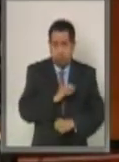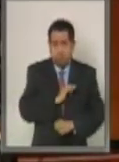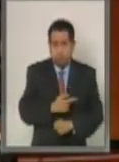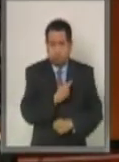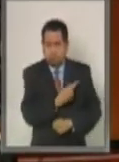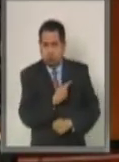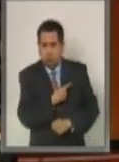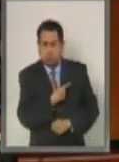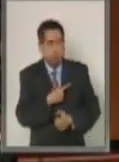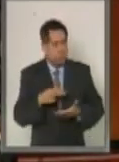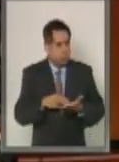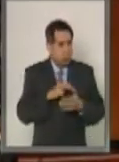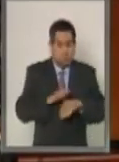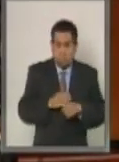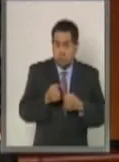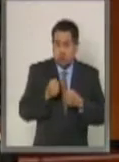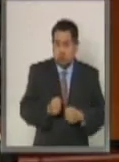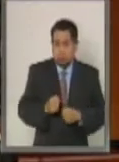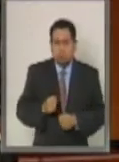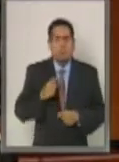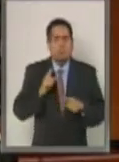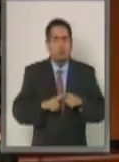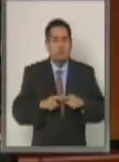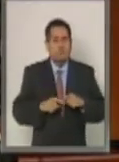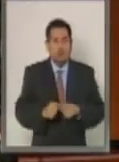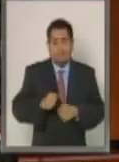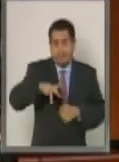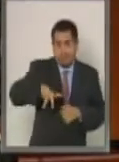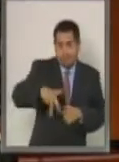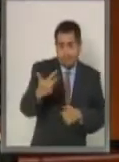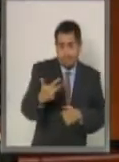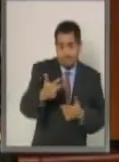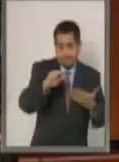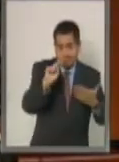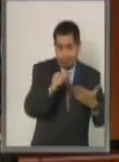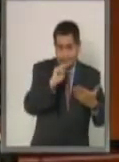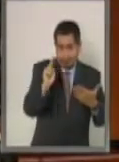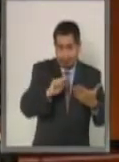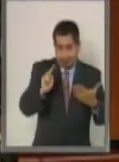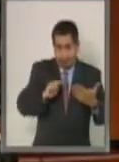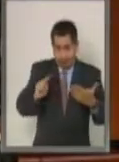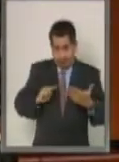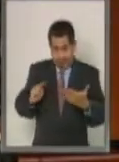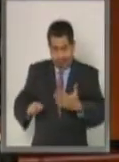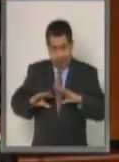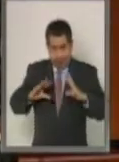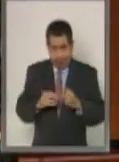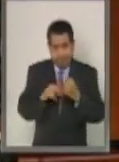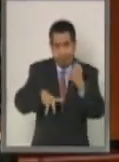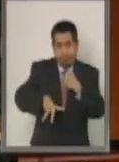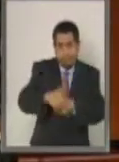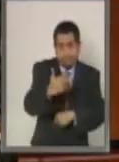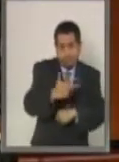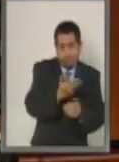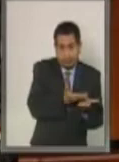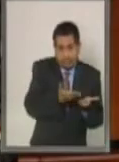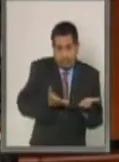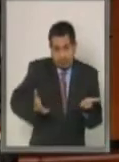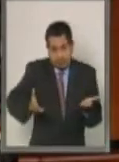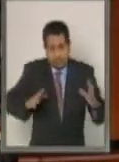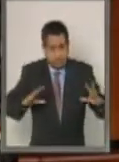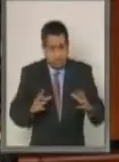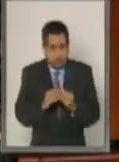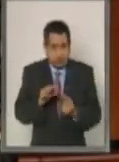ambas naciones con la firma de 13 acuerdos de cooperación bilateral, destacando el